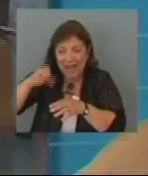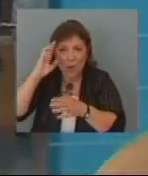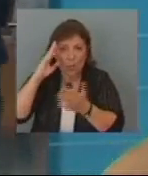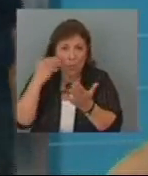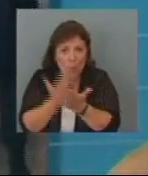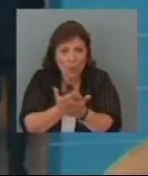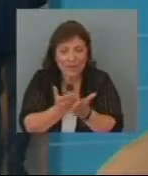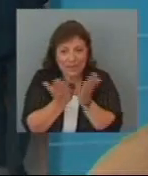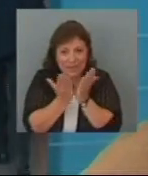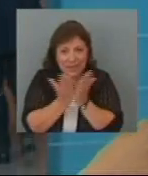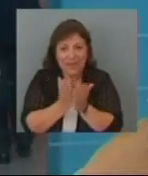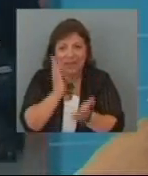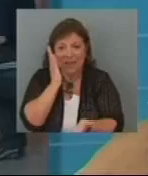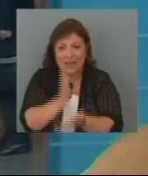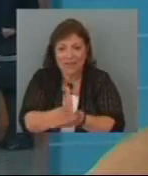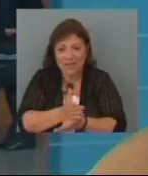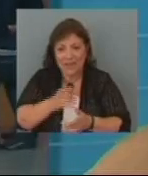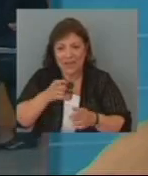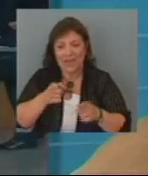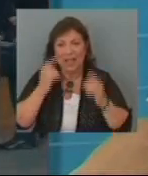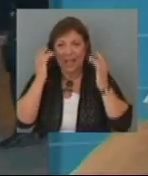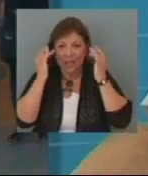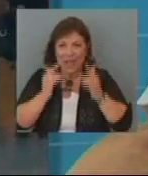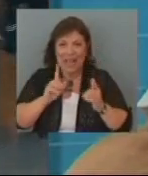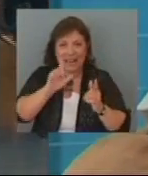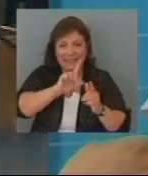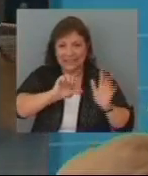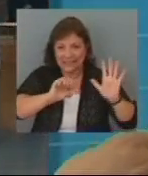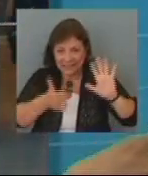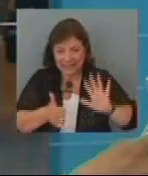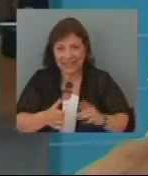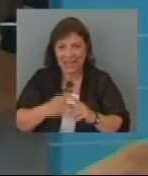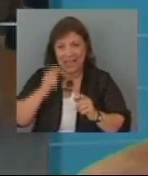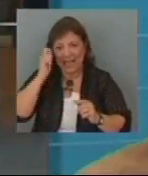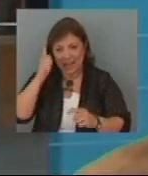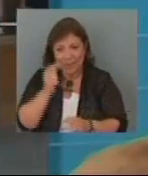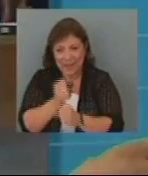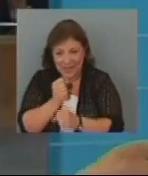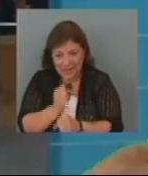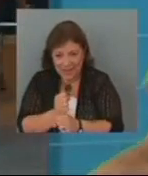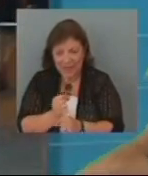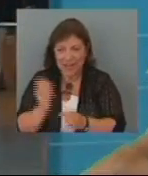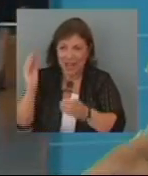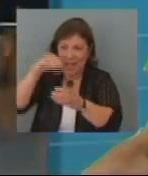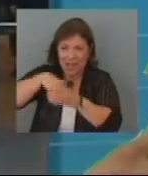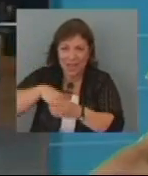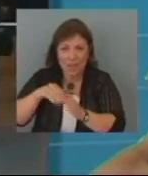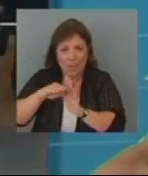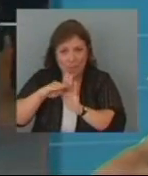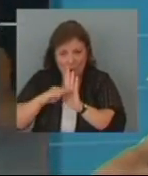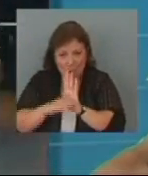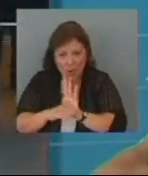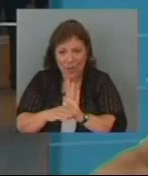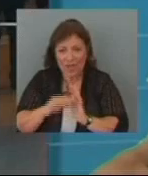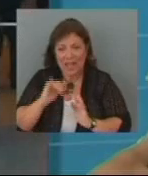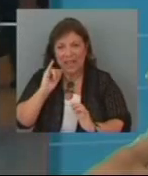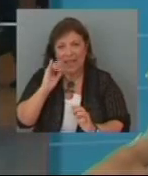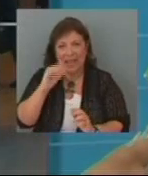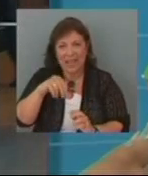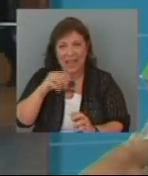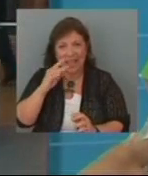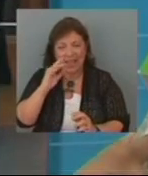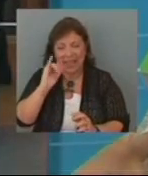que incluyen culminación de ciclos educativos formales, capacitación para el trabajo, se incluyen los programas de INEFOB, los